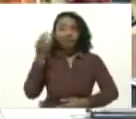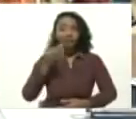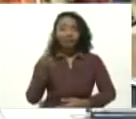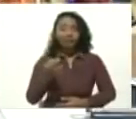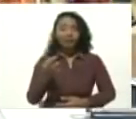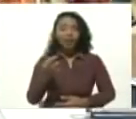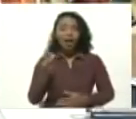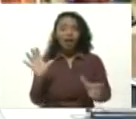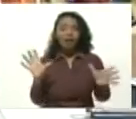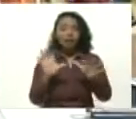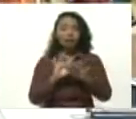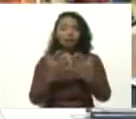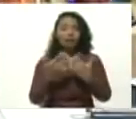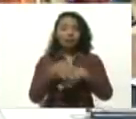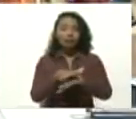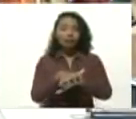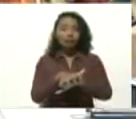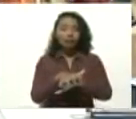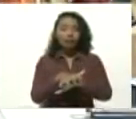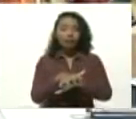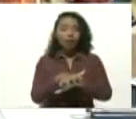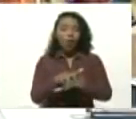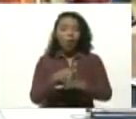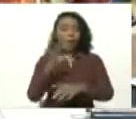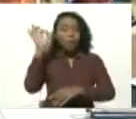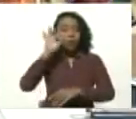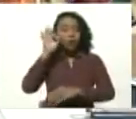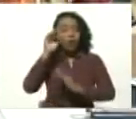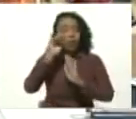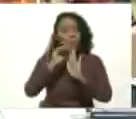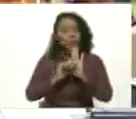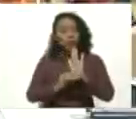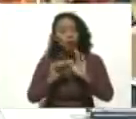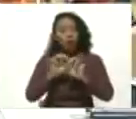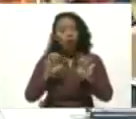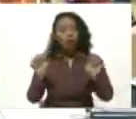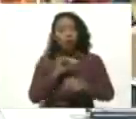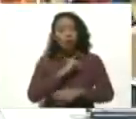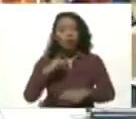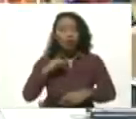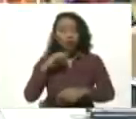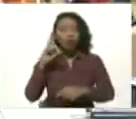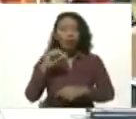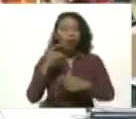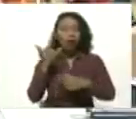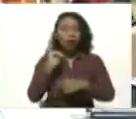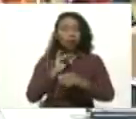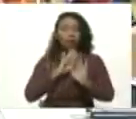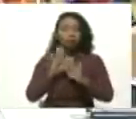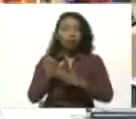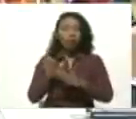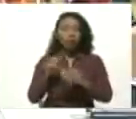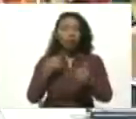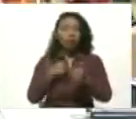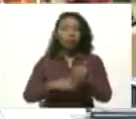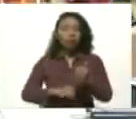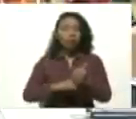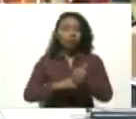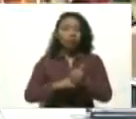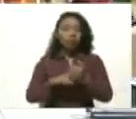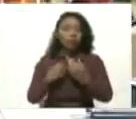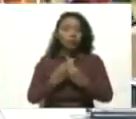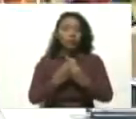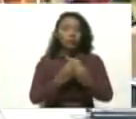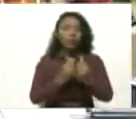en combinación con un porcentaje minoritario de la educación privada que también apoyamos, respaldamos,